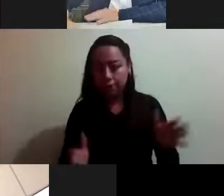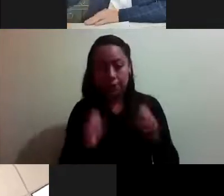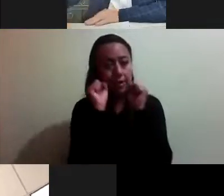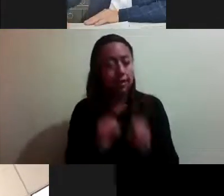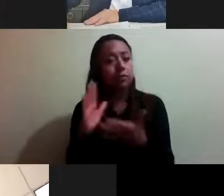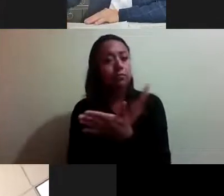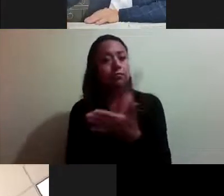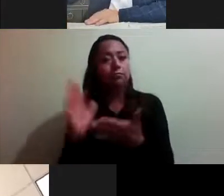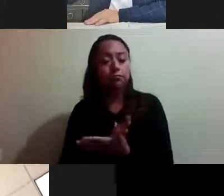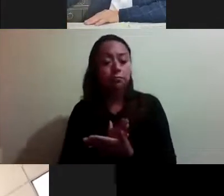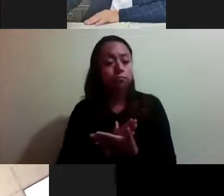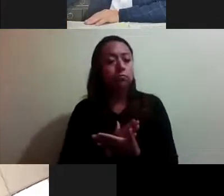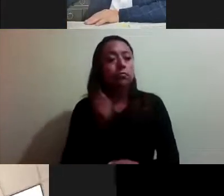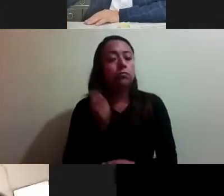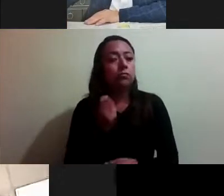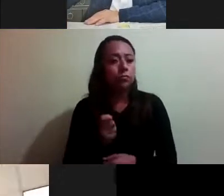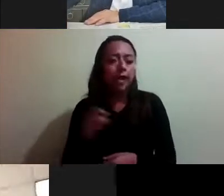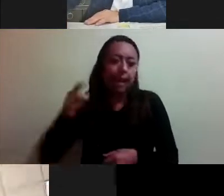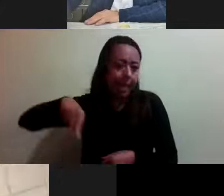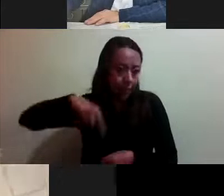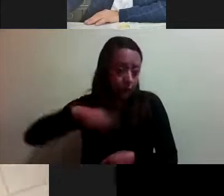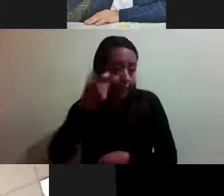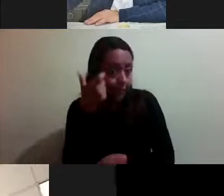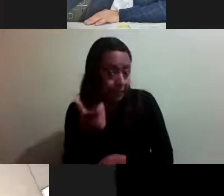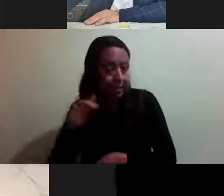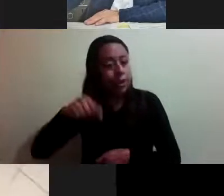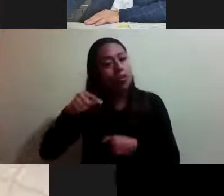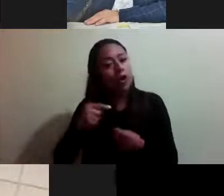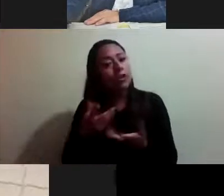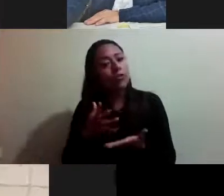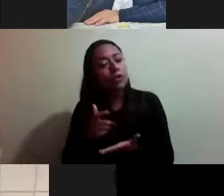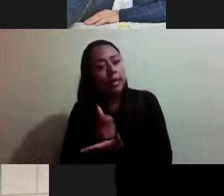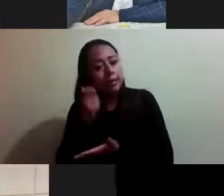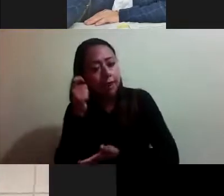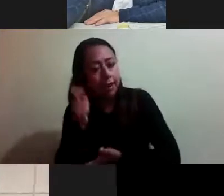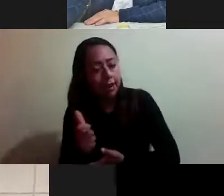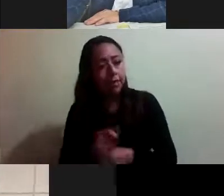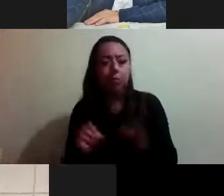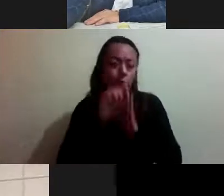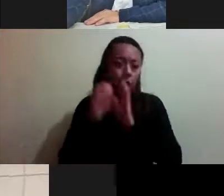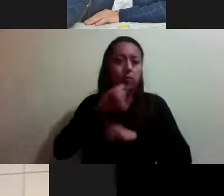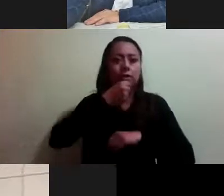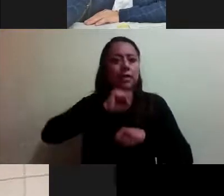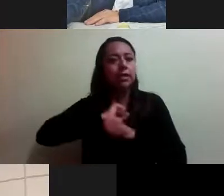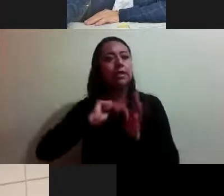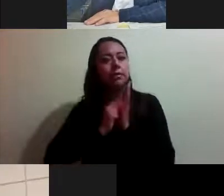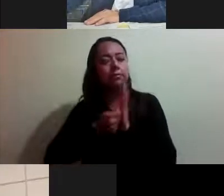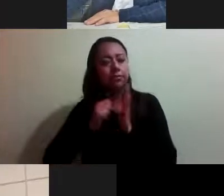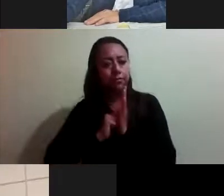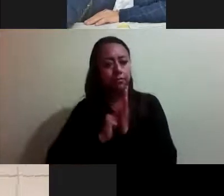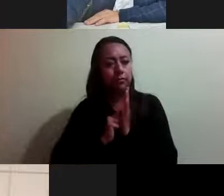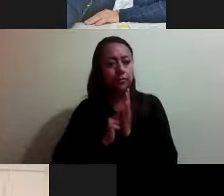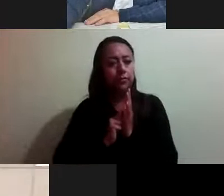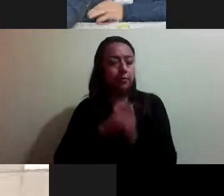era con eso financiar las liquidaciones de los trabajadores, por ejemplo, de los secretarios técnicos. Y entonces ya no